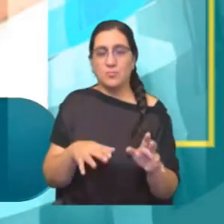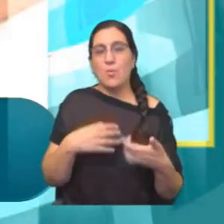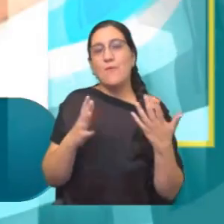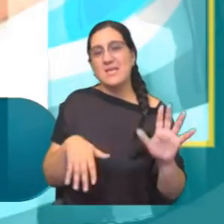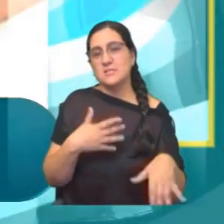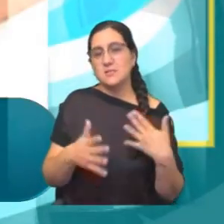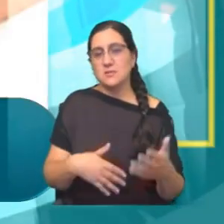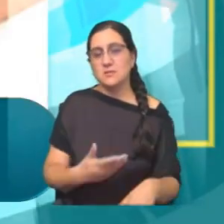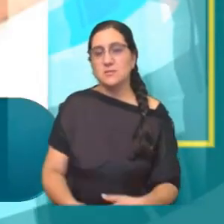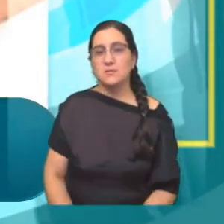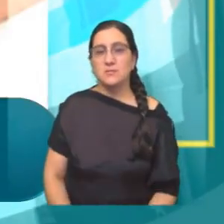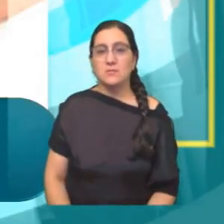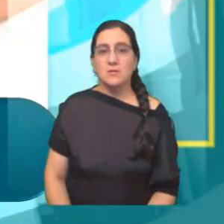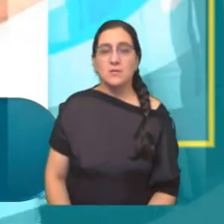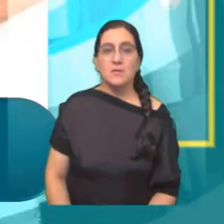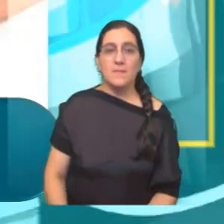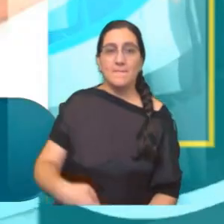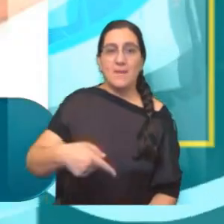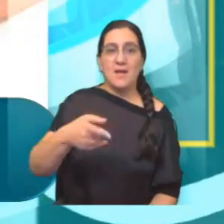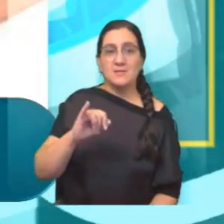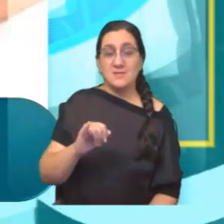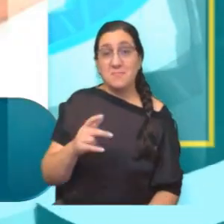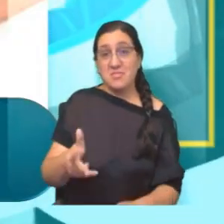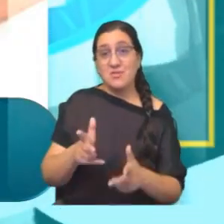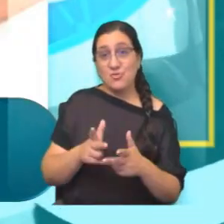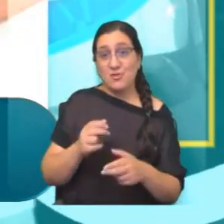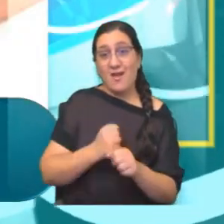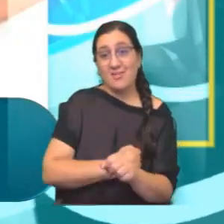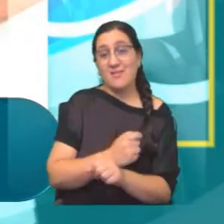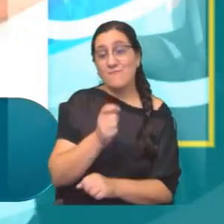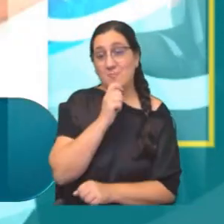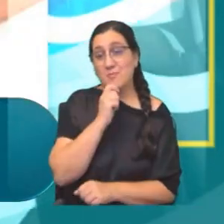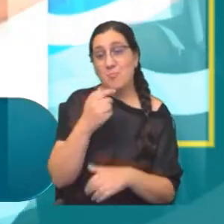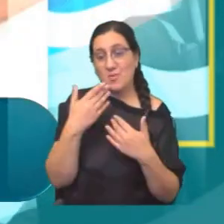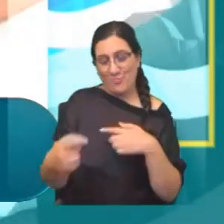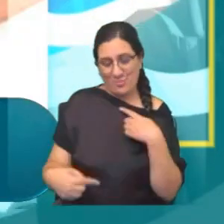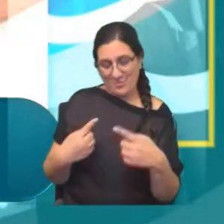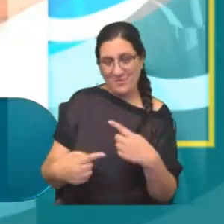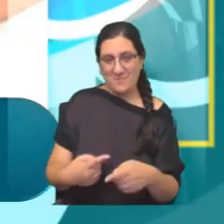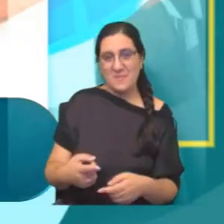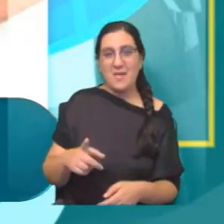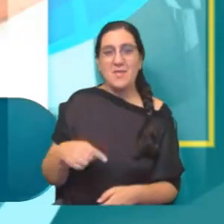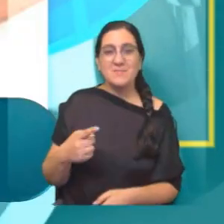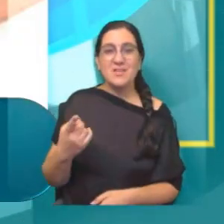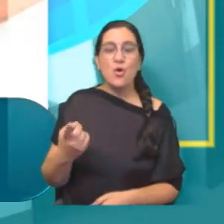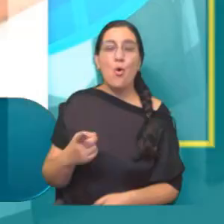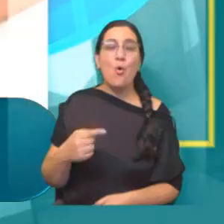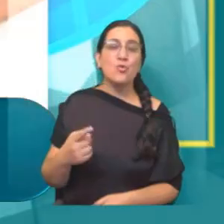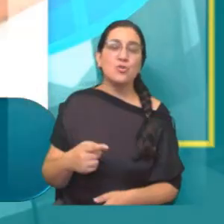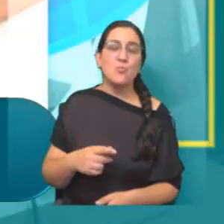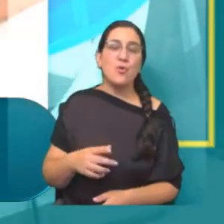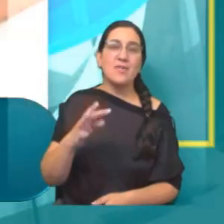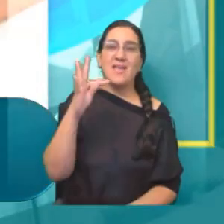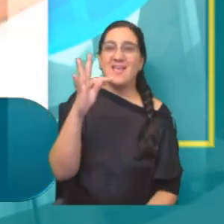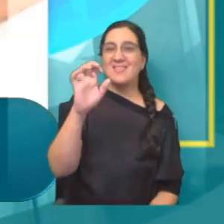donde quieran. Me dijo Maxi que hasta el informativo podíamos ir. Después lo que tiene que ver con aspectos más tendinosos de la